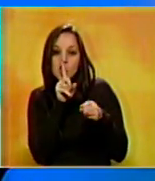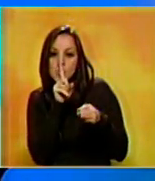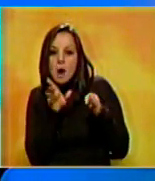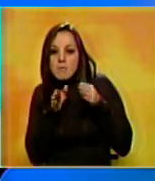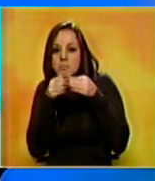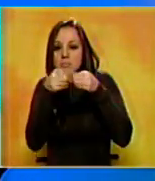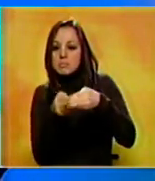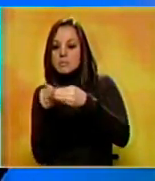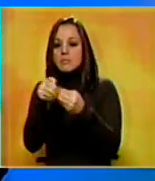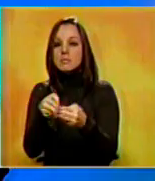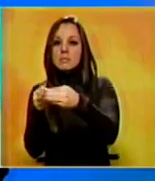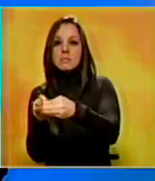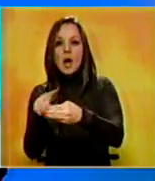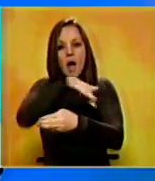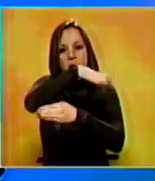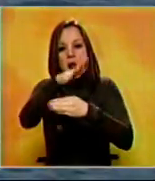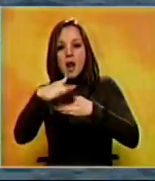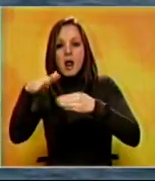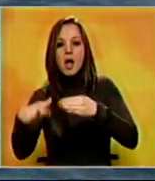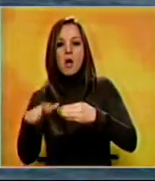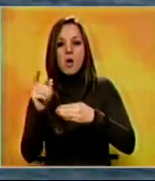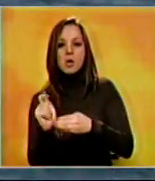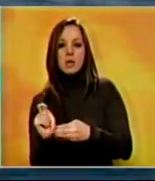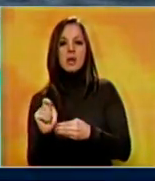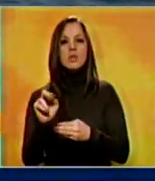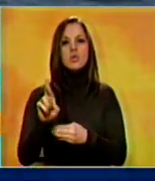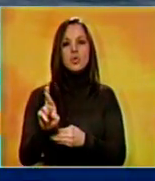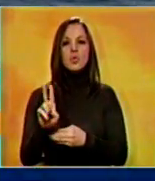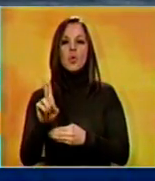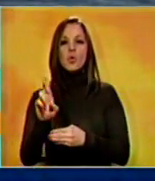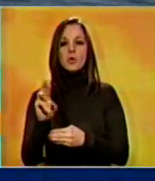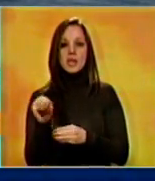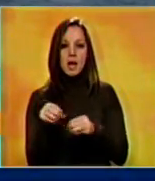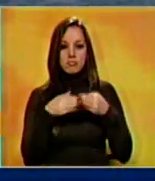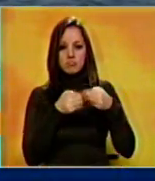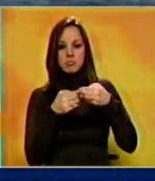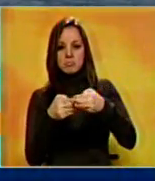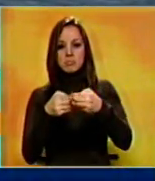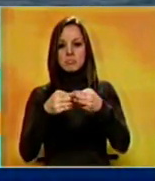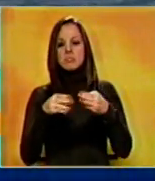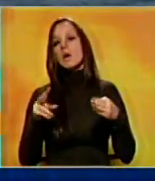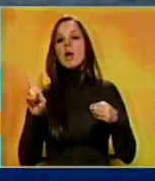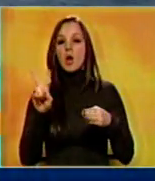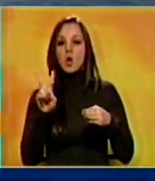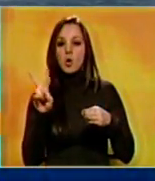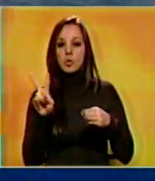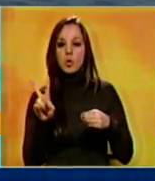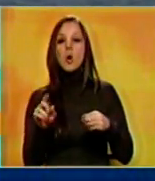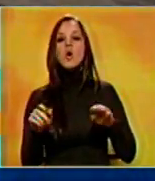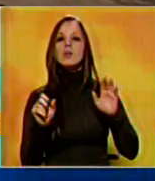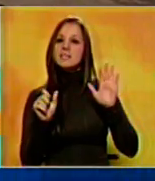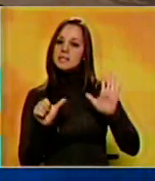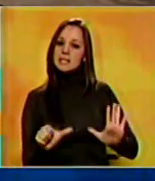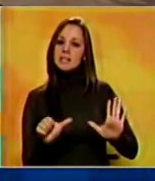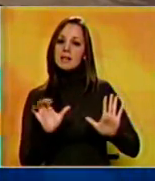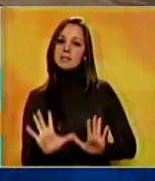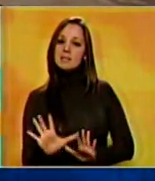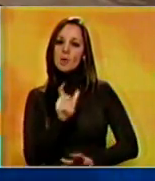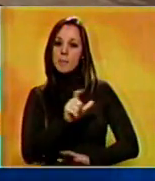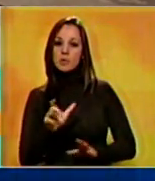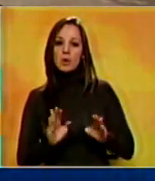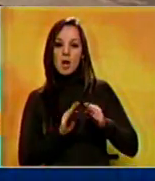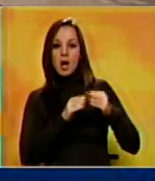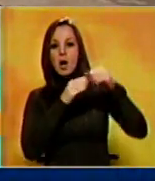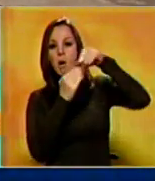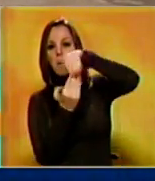frente a las costas de Turquía el siniestro se produjo cuando un yate y una lancha ambos con 65 personas a bordo volcaron